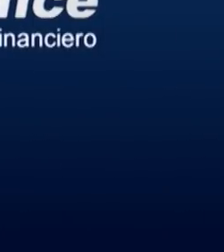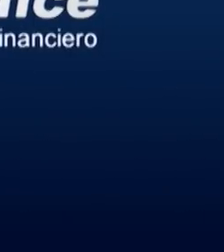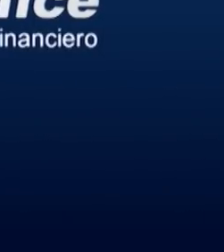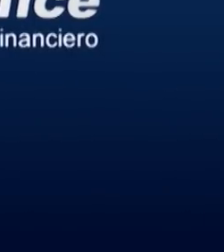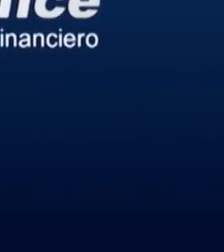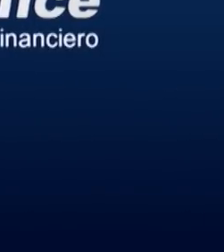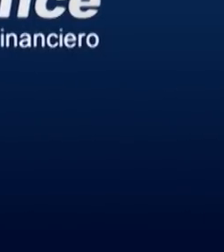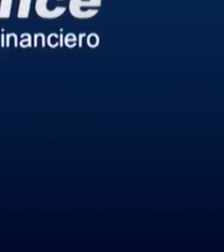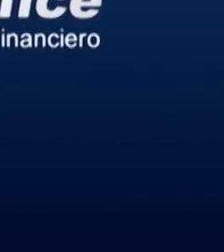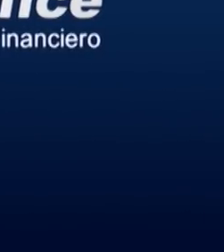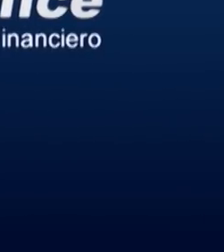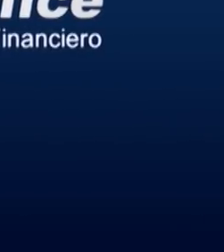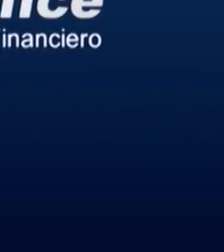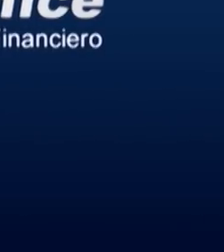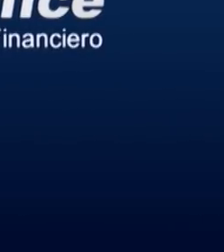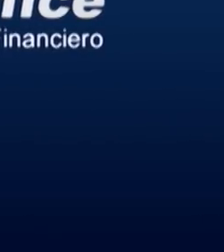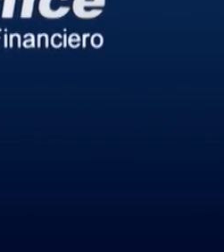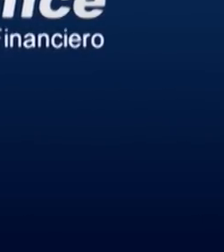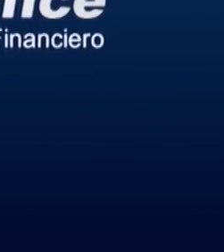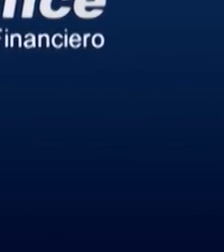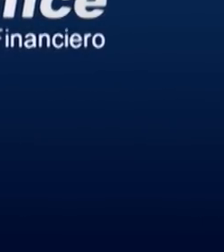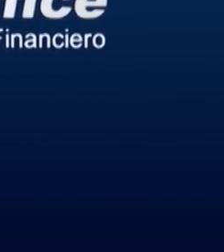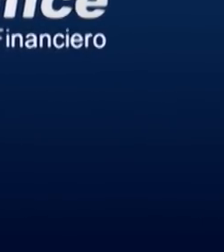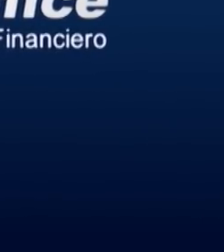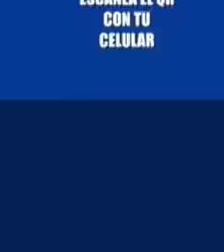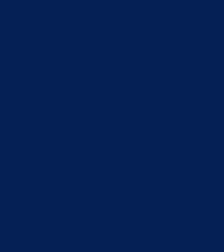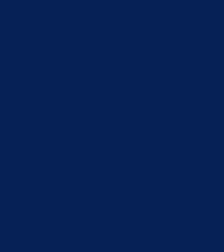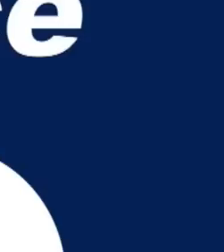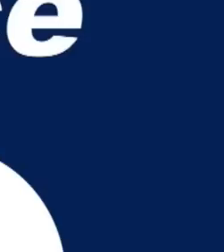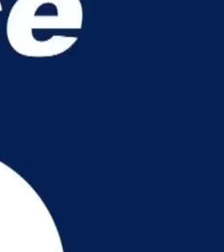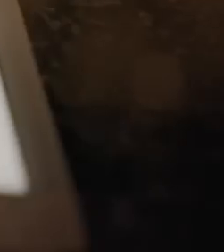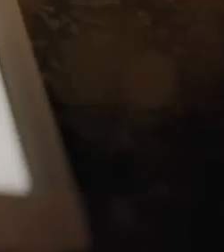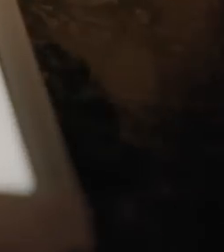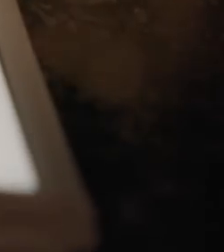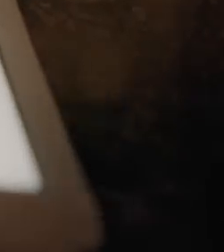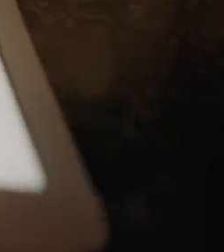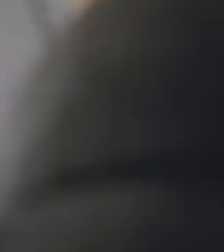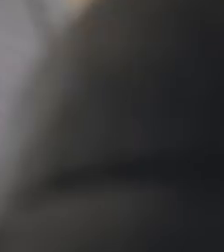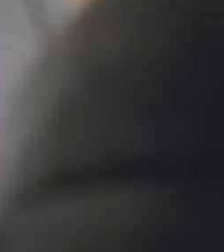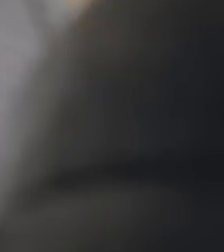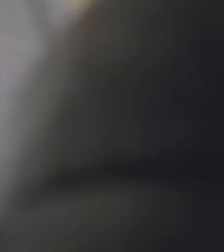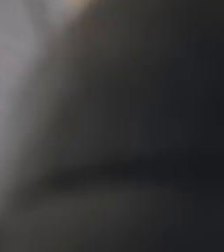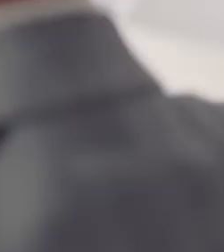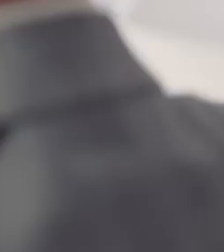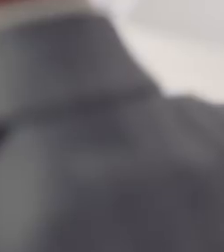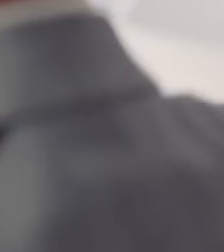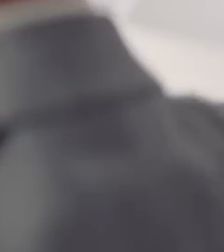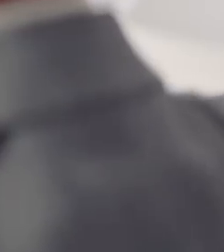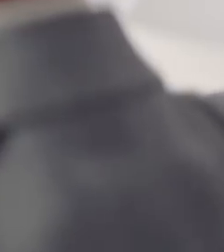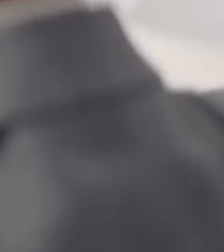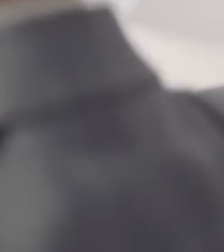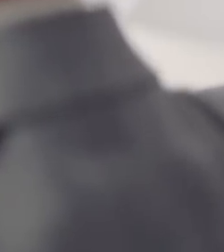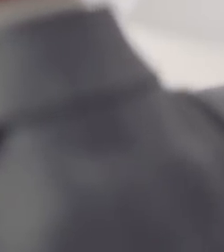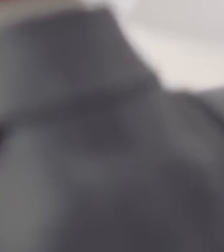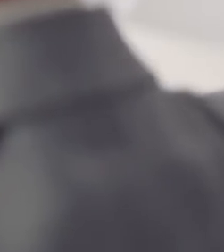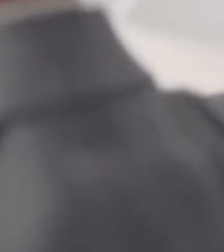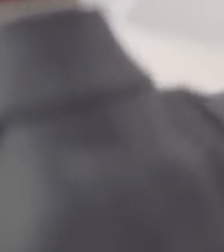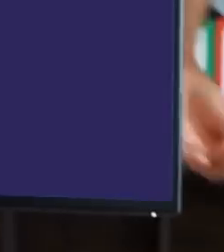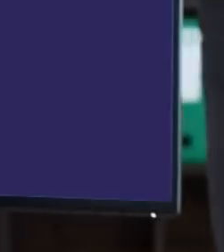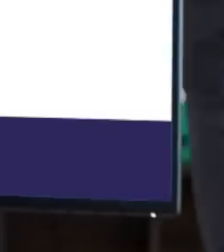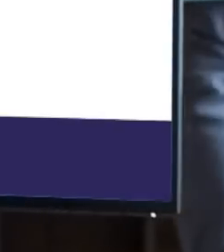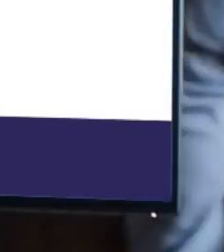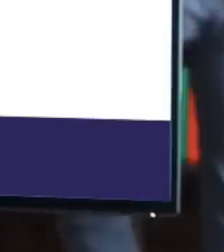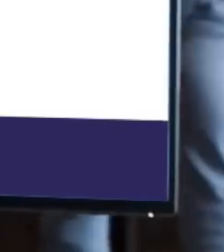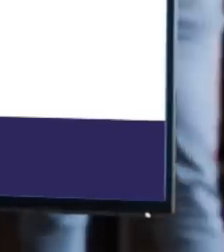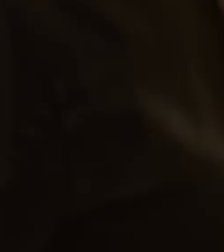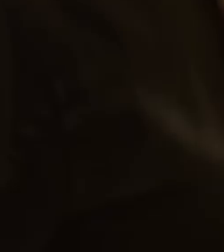War Office presenta Panorama Internacional. World Office integra tu contabilidad con la nómina electrónica más completa, con funciones avanzadas